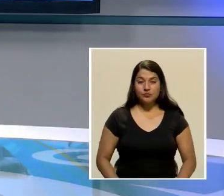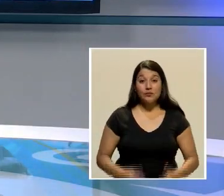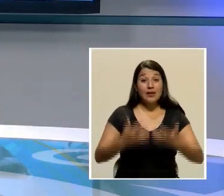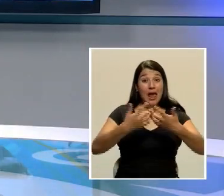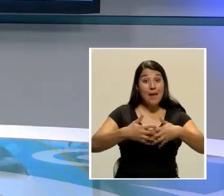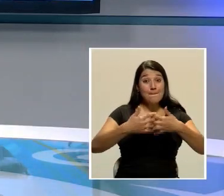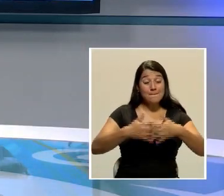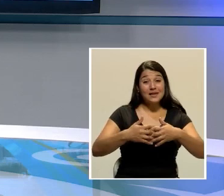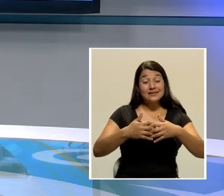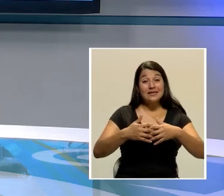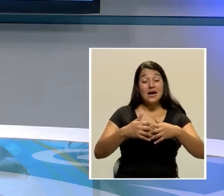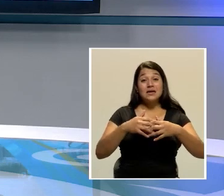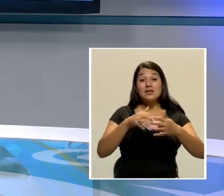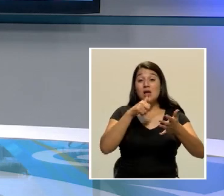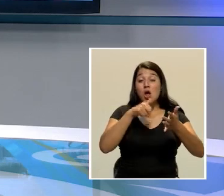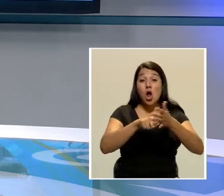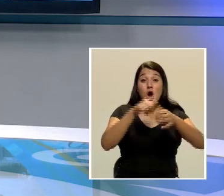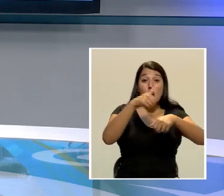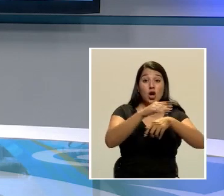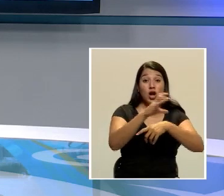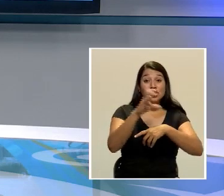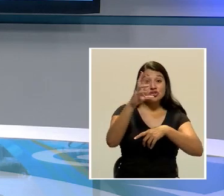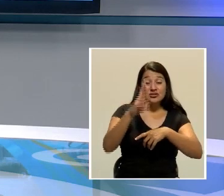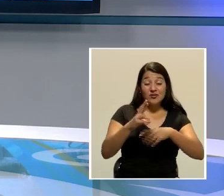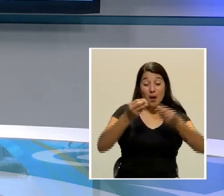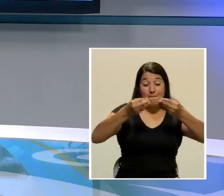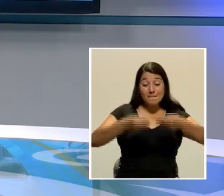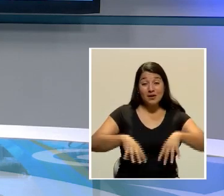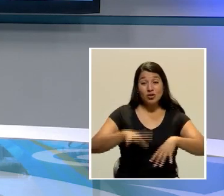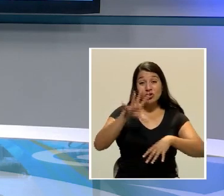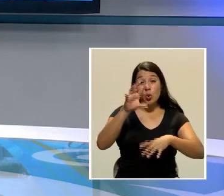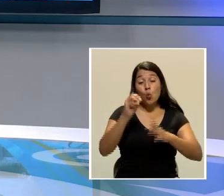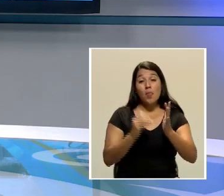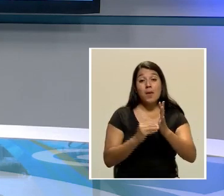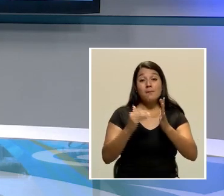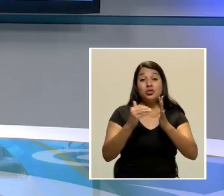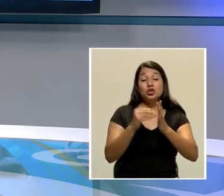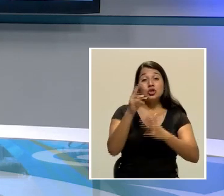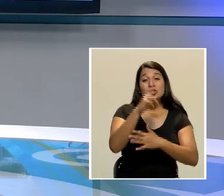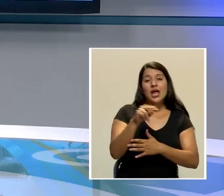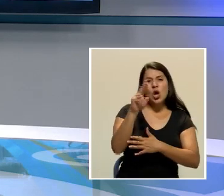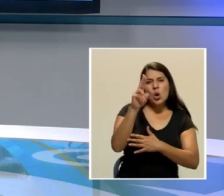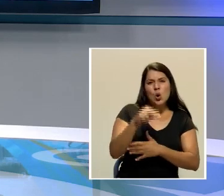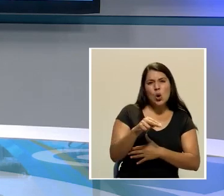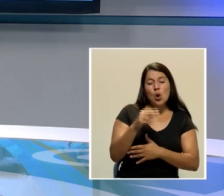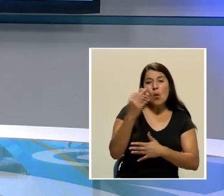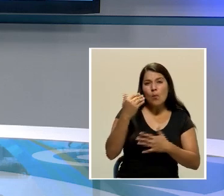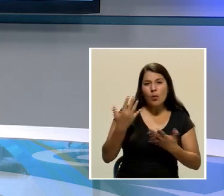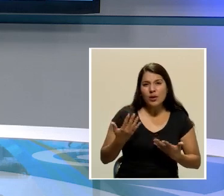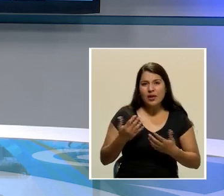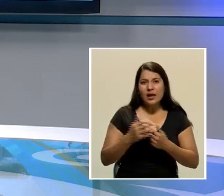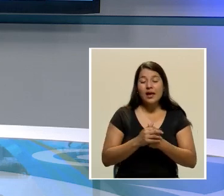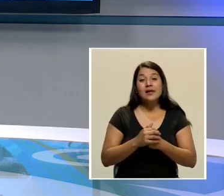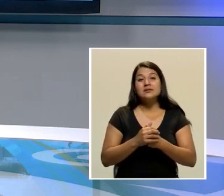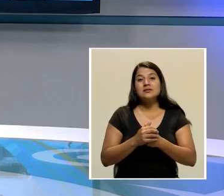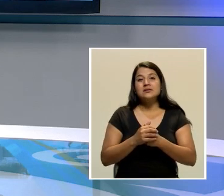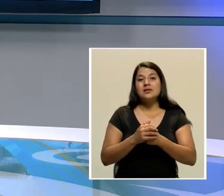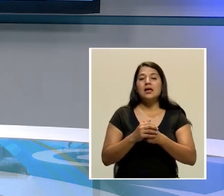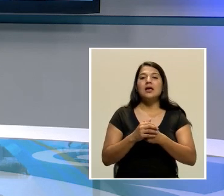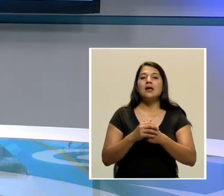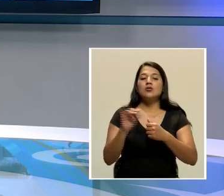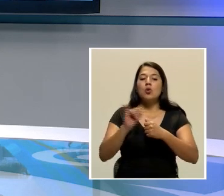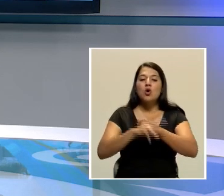pretenden retornar a Nicaragua disminuyó desde que Costa Rica interpuso como requisito para salir del país el resultado negativo de